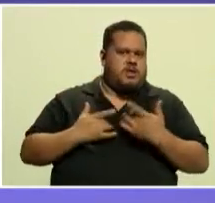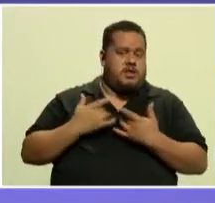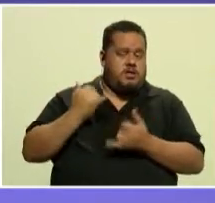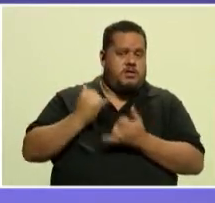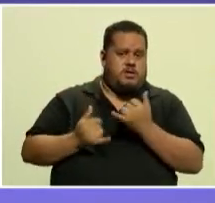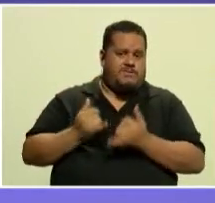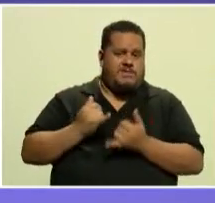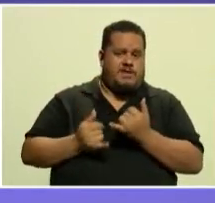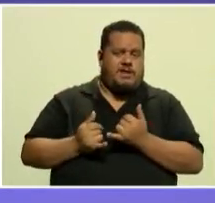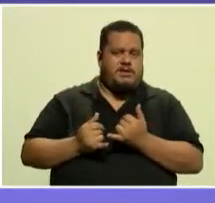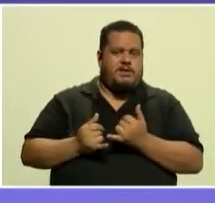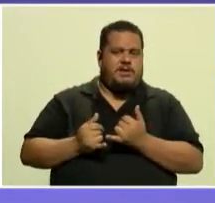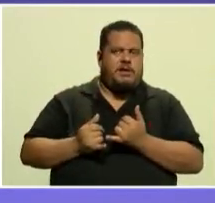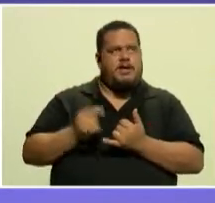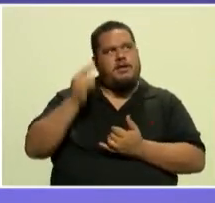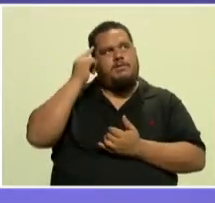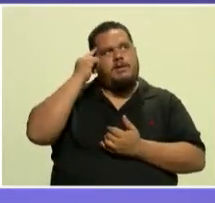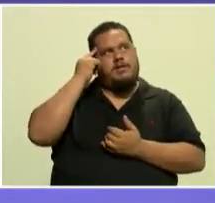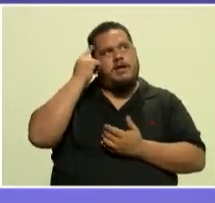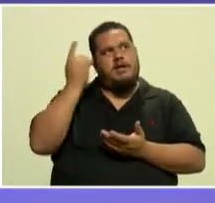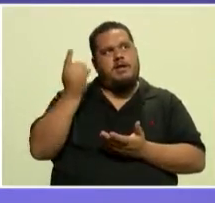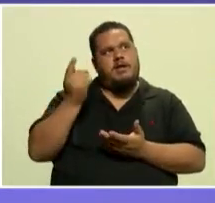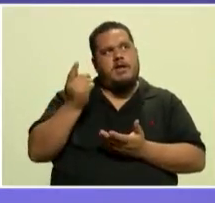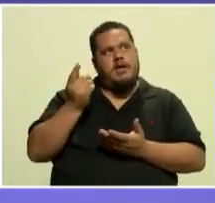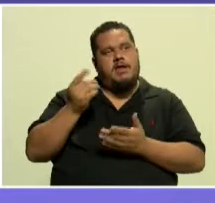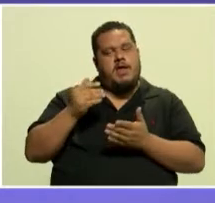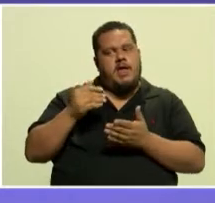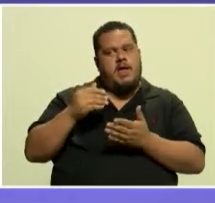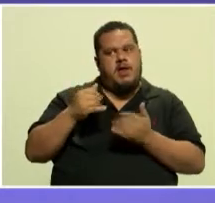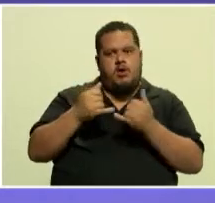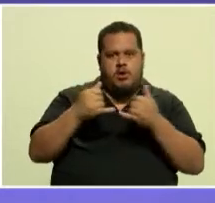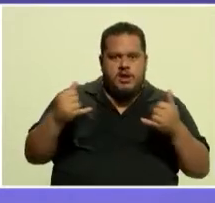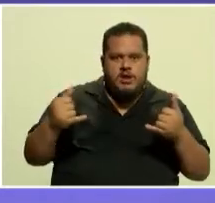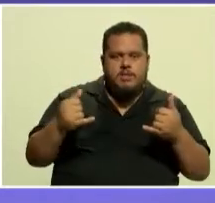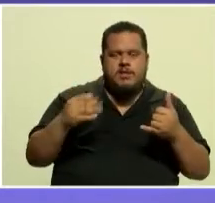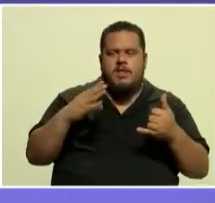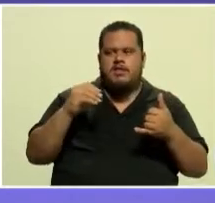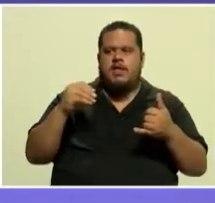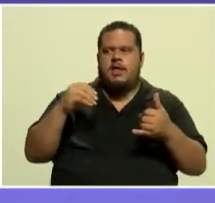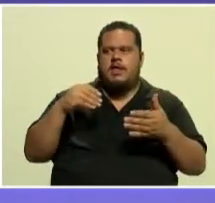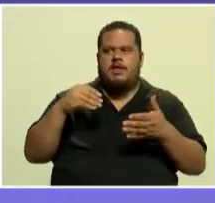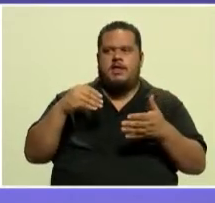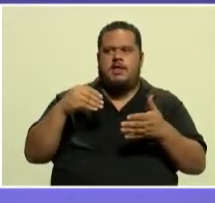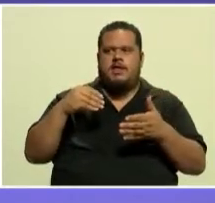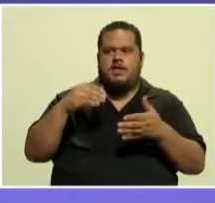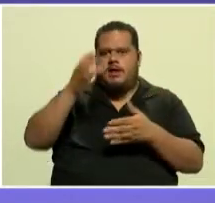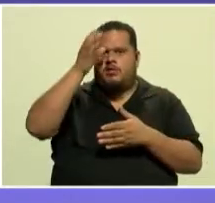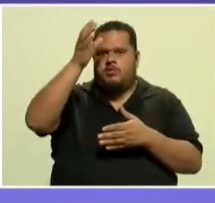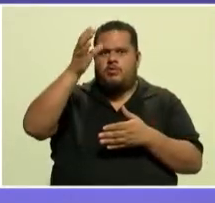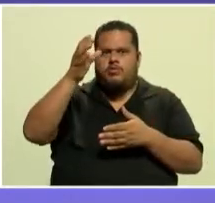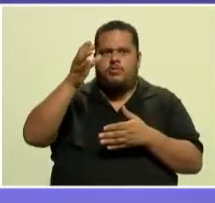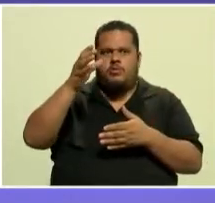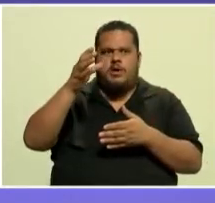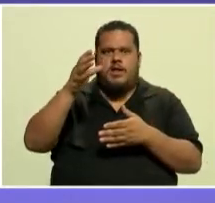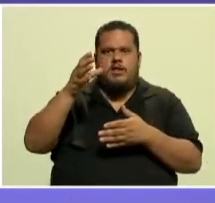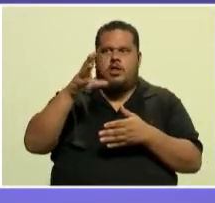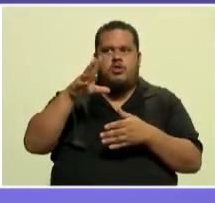final, pensar que los límites y los confines de las culturas son impermeables